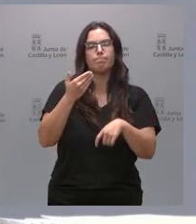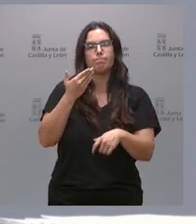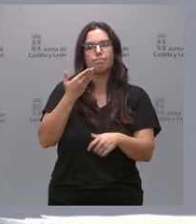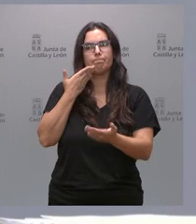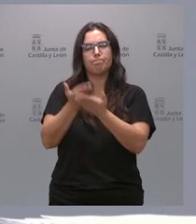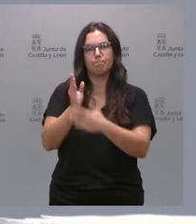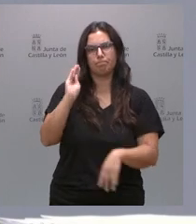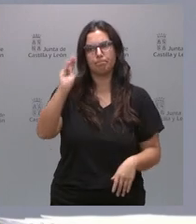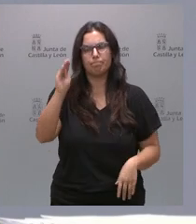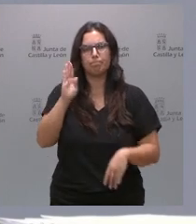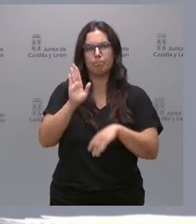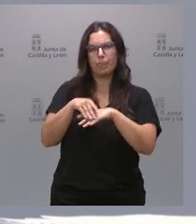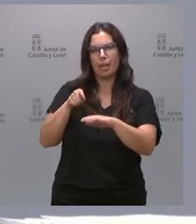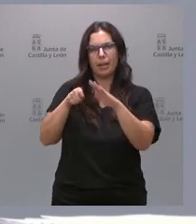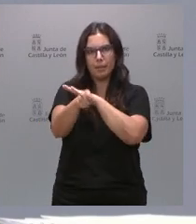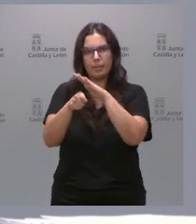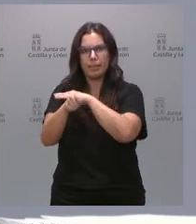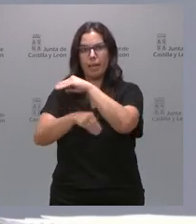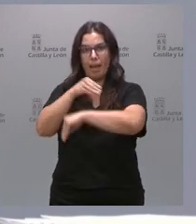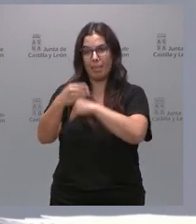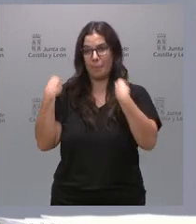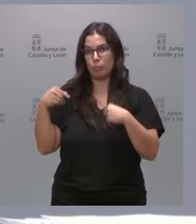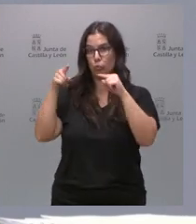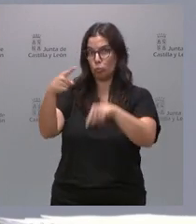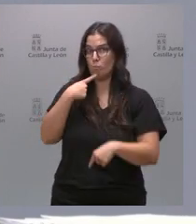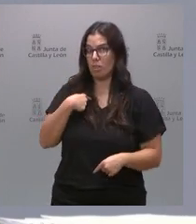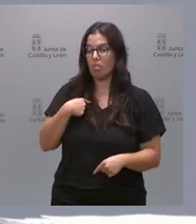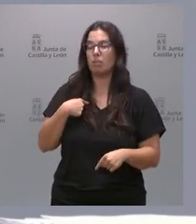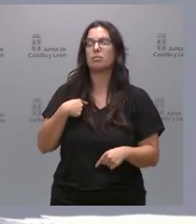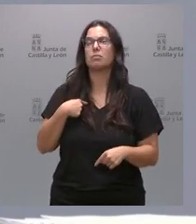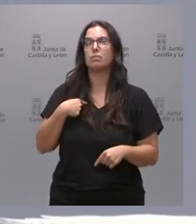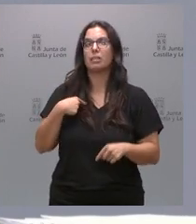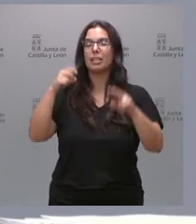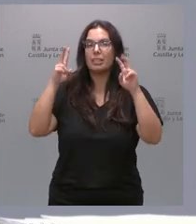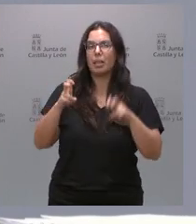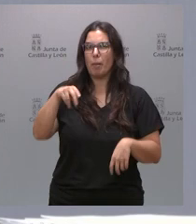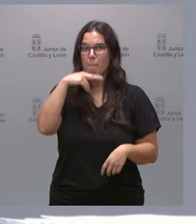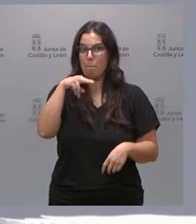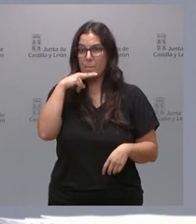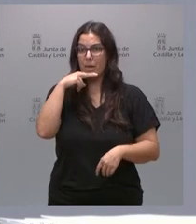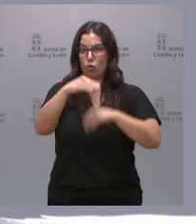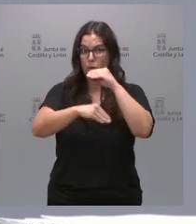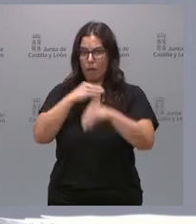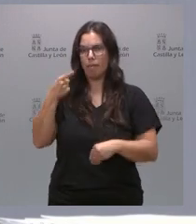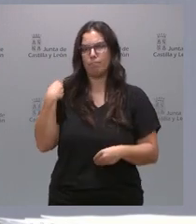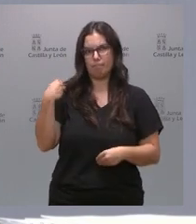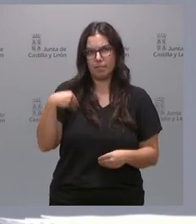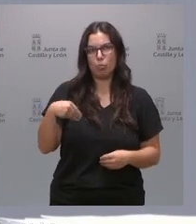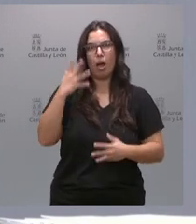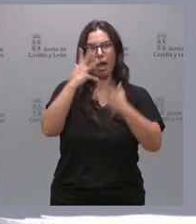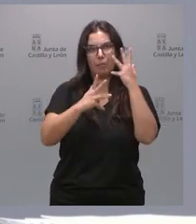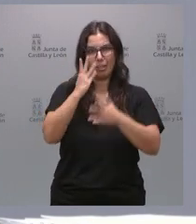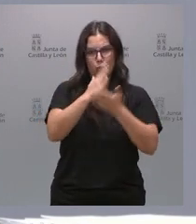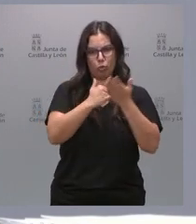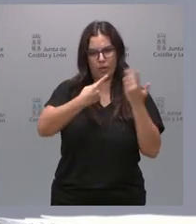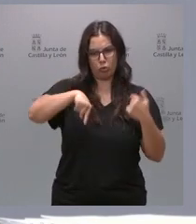la realización de inversiones y muy específicamente la que usted plantea en torno a los baños llevó a cabo un requerimiento de la propia administración